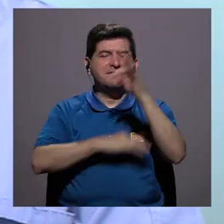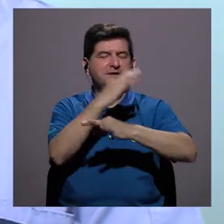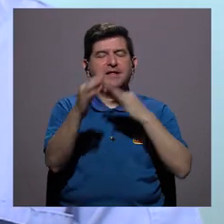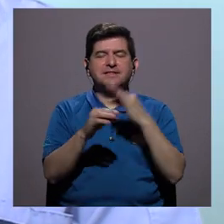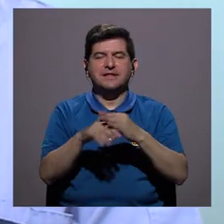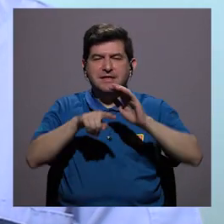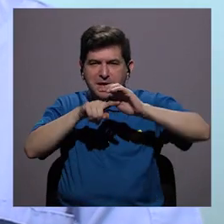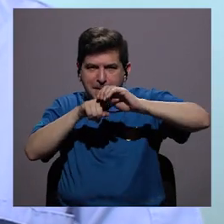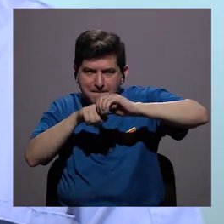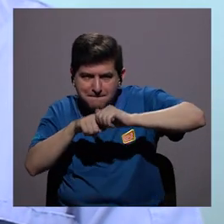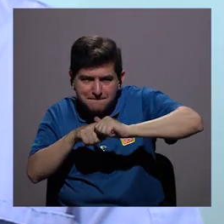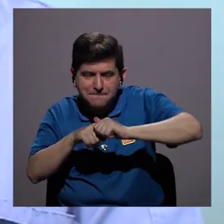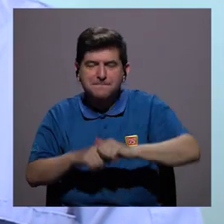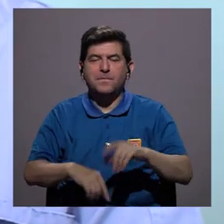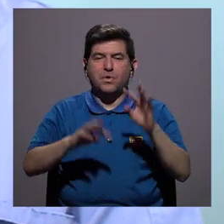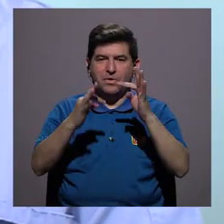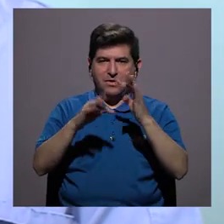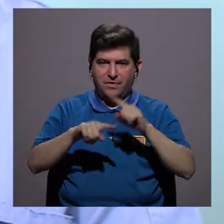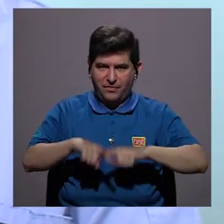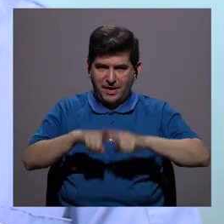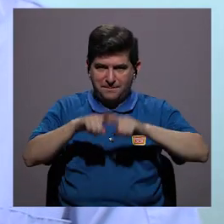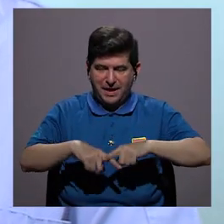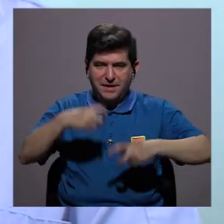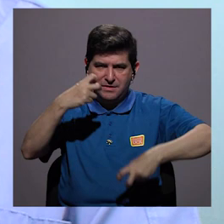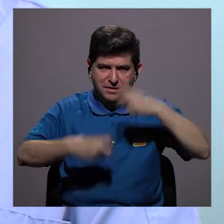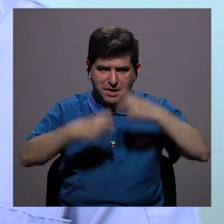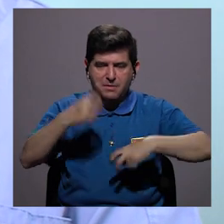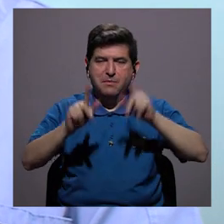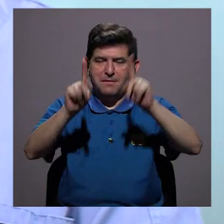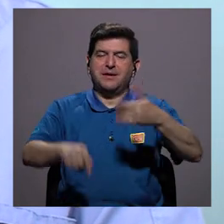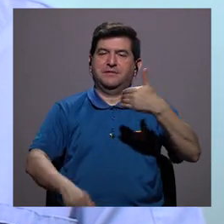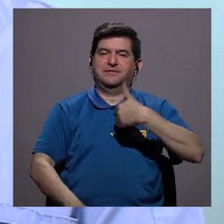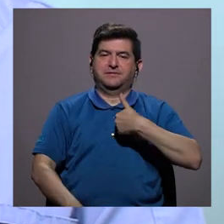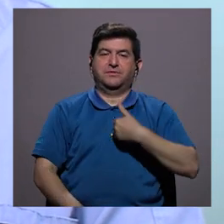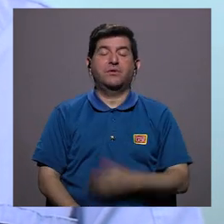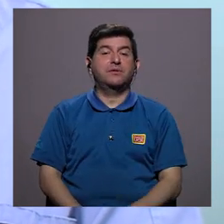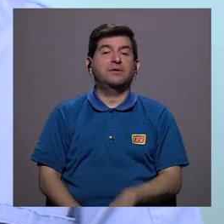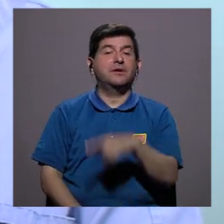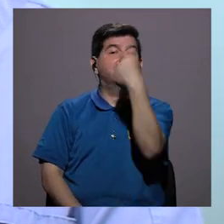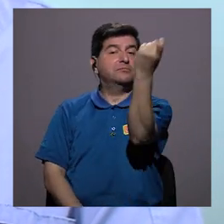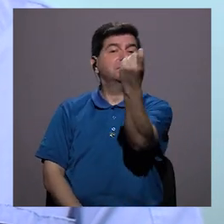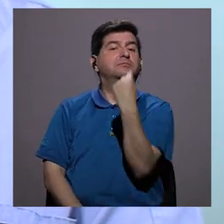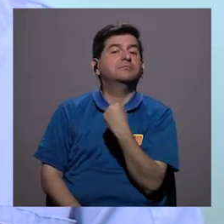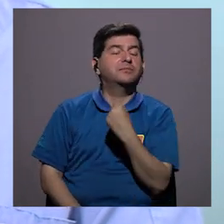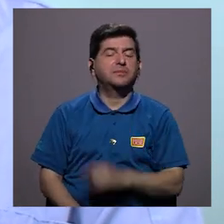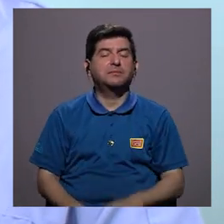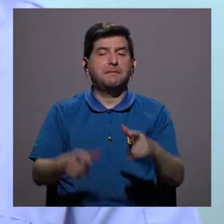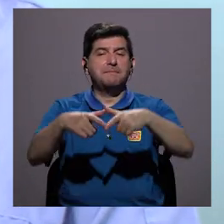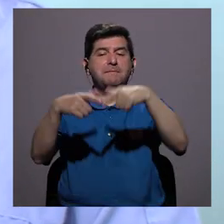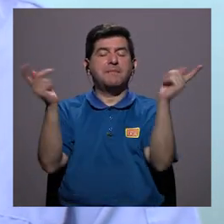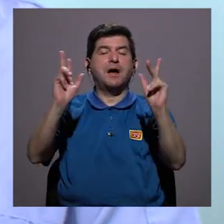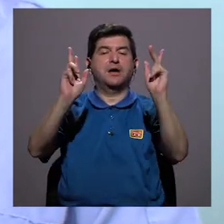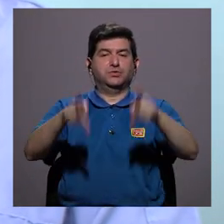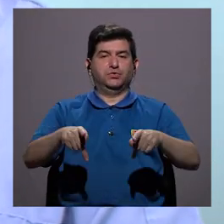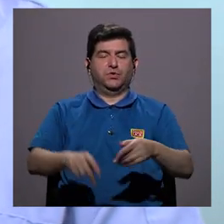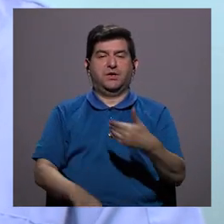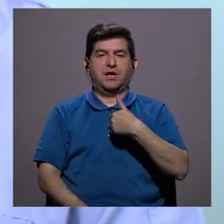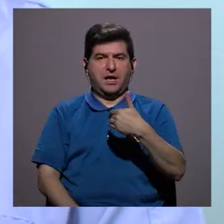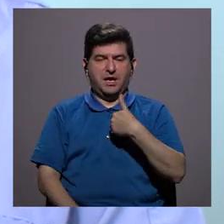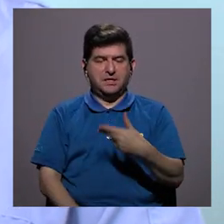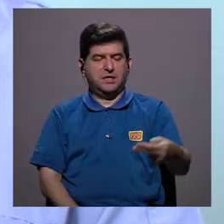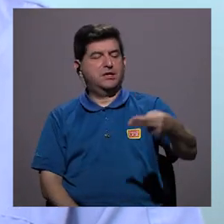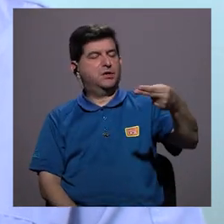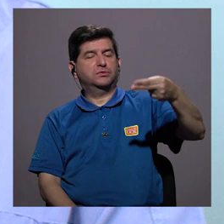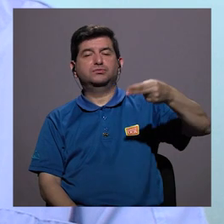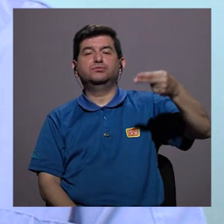diferentes compresiones según el grado de problema que tenga la persona. Uh-huh. Pero, digamos, si usted me pregunta sobre la mayoría de las personas y que